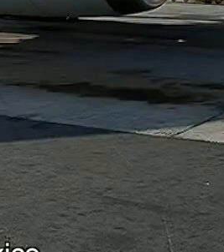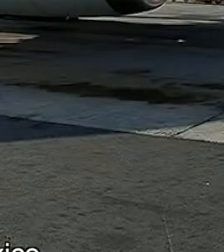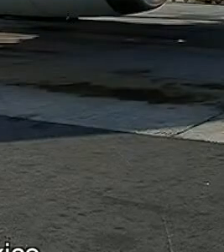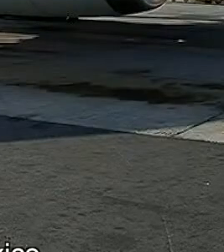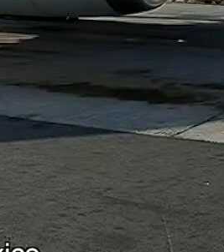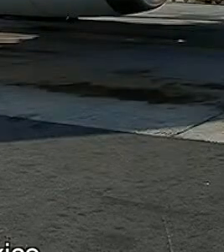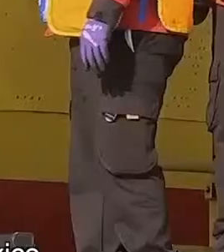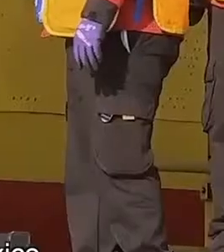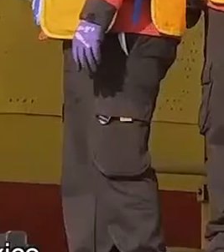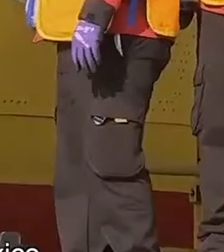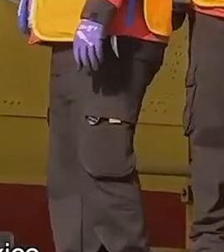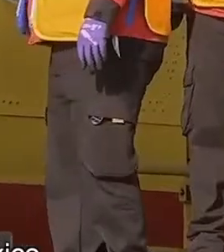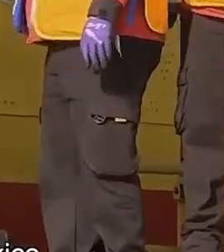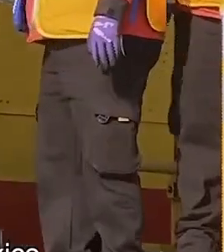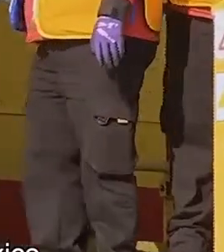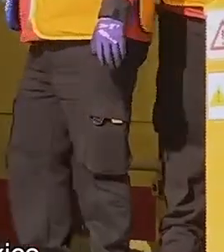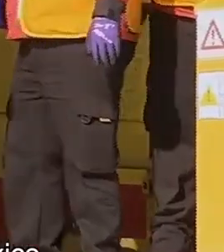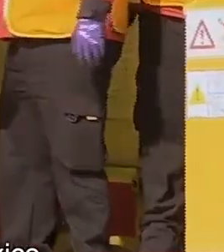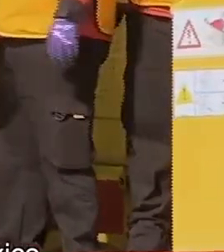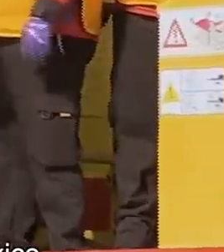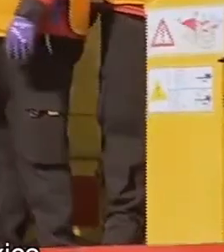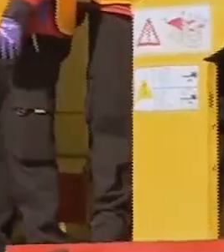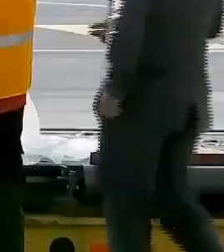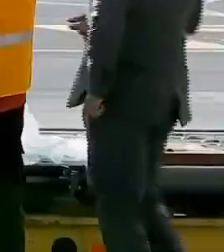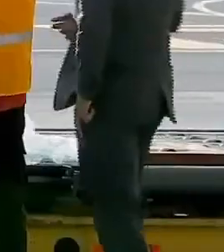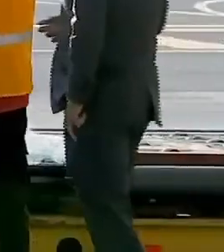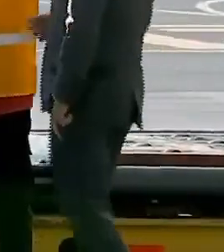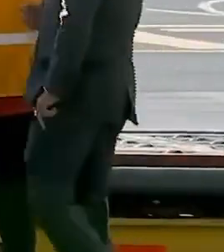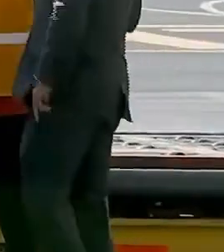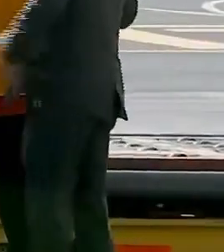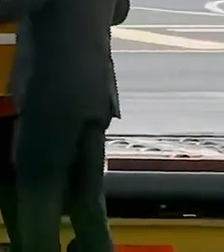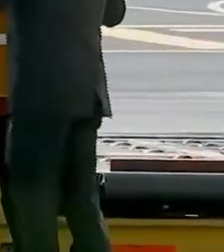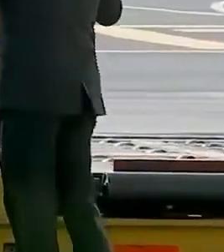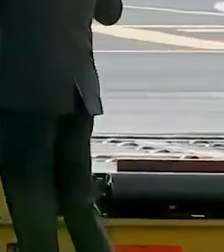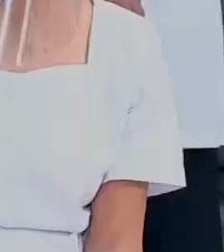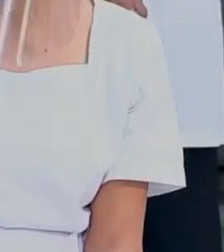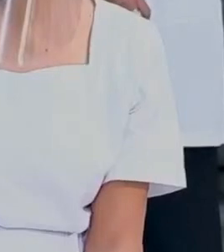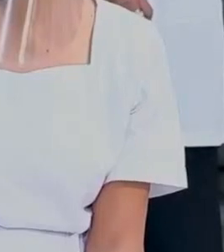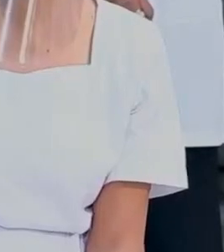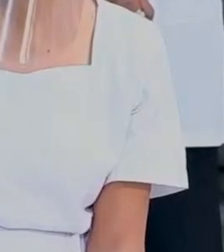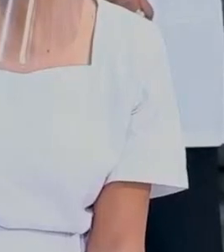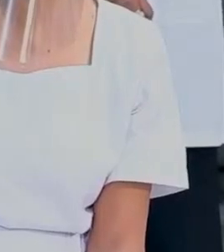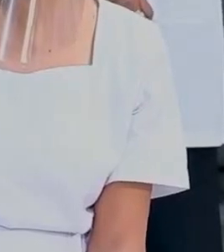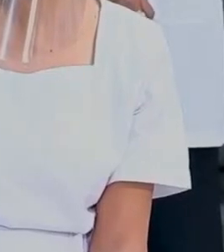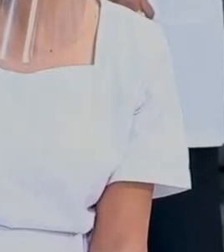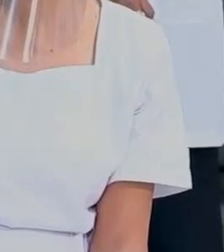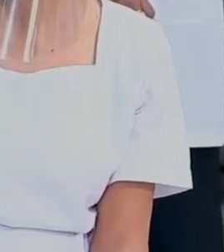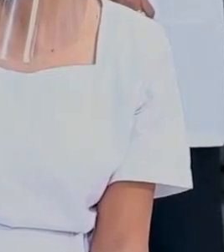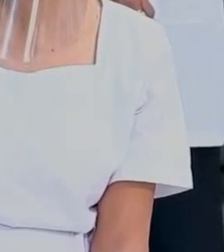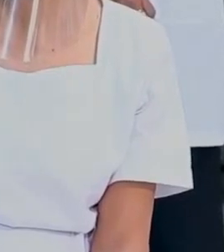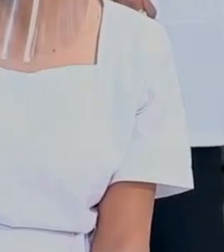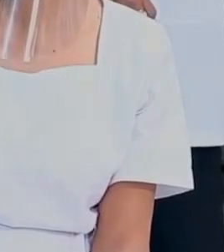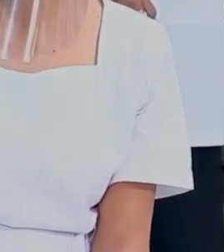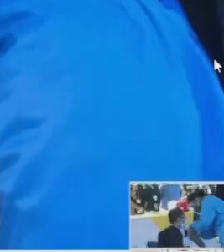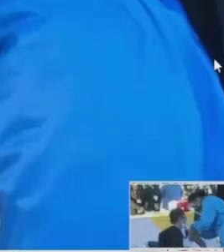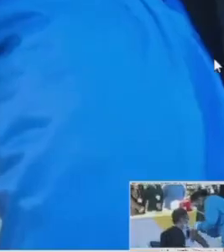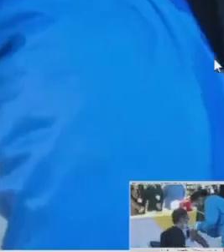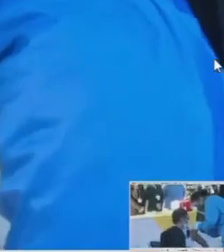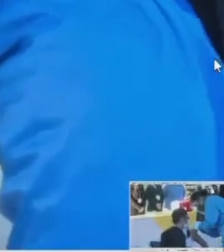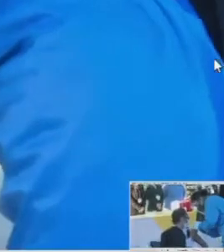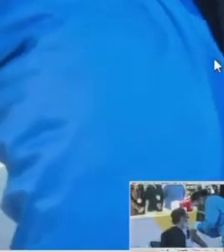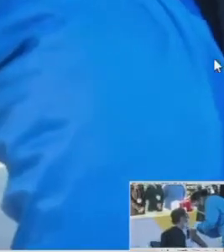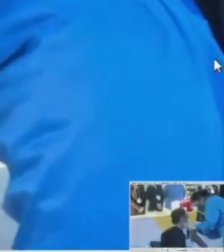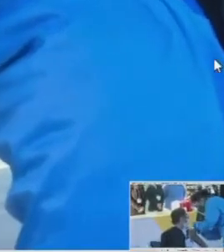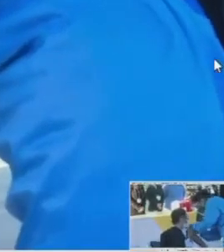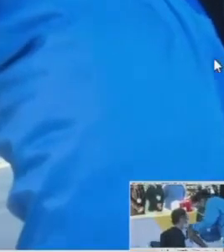La vacuna contra la COVID-19 ya está en México y durante los próximos meses llegarán millones de dosis más. La